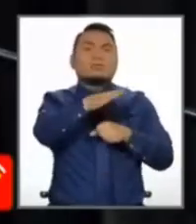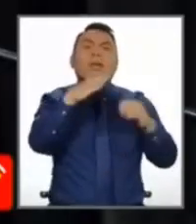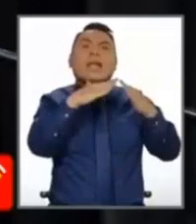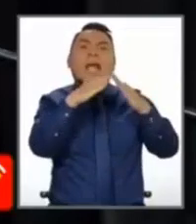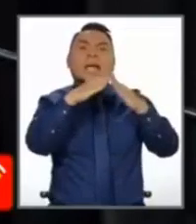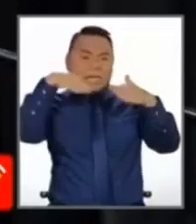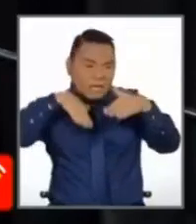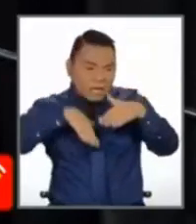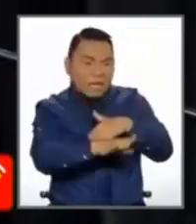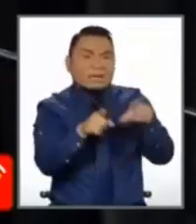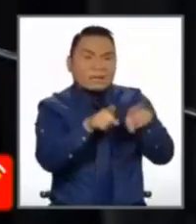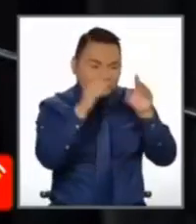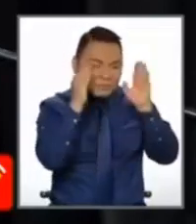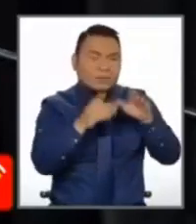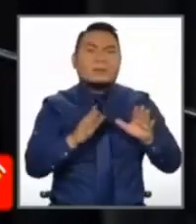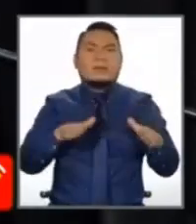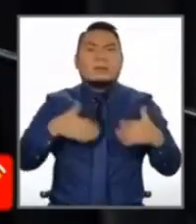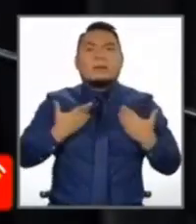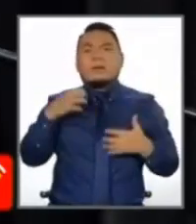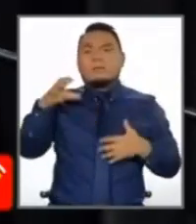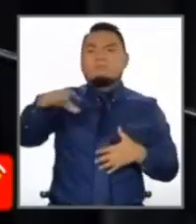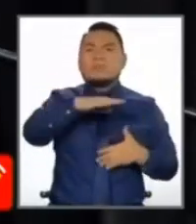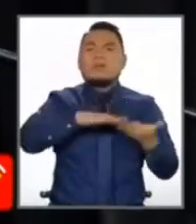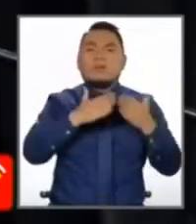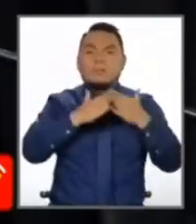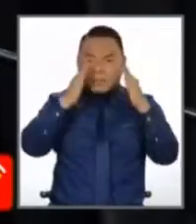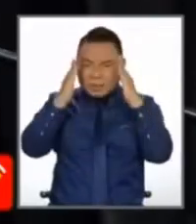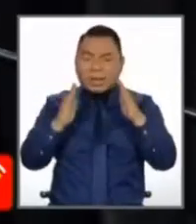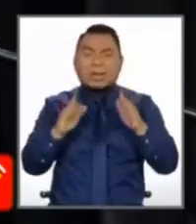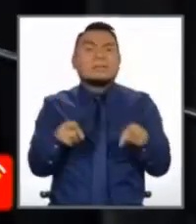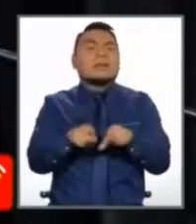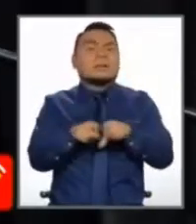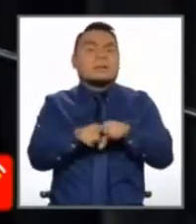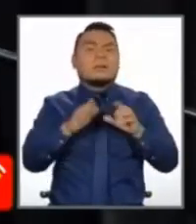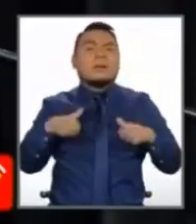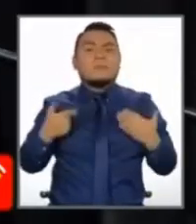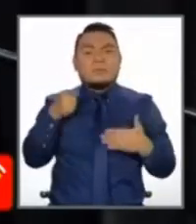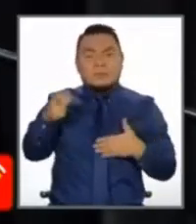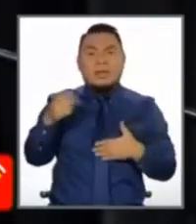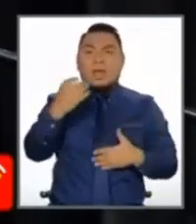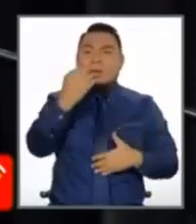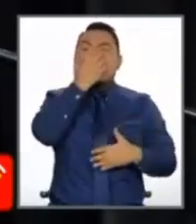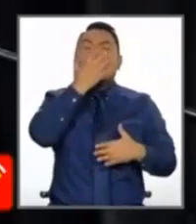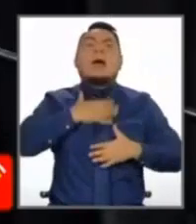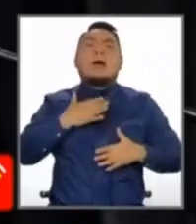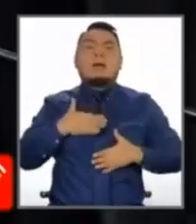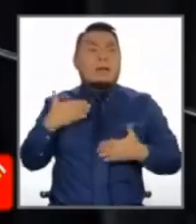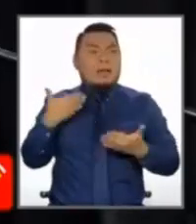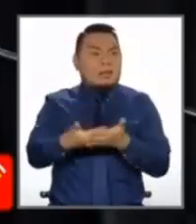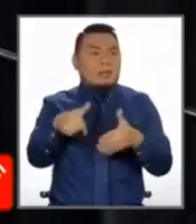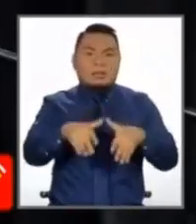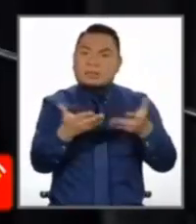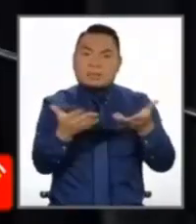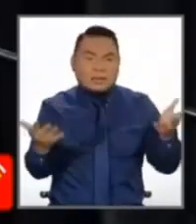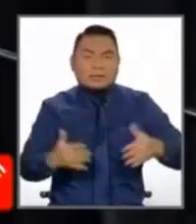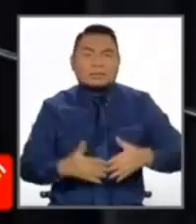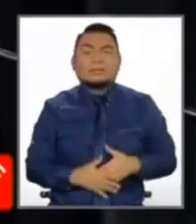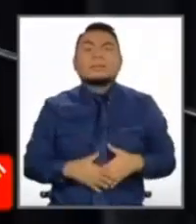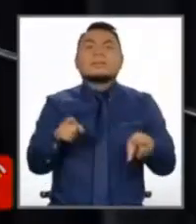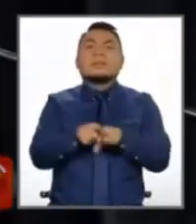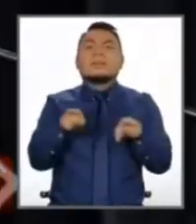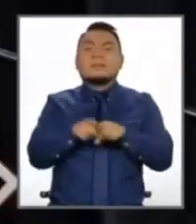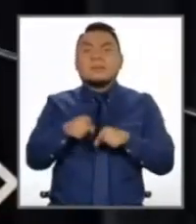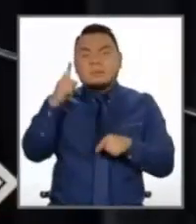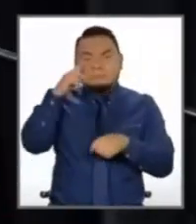en su domicilio también, que podamos crear centros comunales de atención donde además pueda llegar el oxígeno que no llega en este momento,